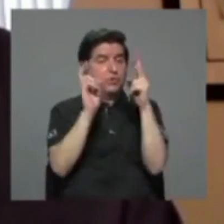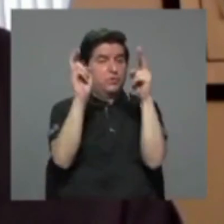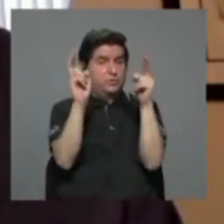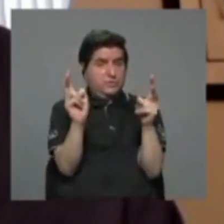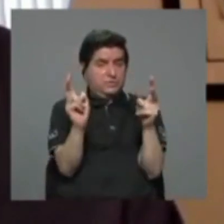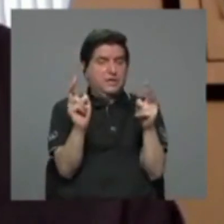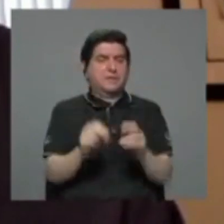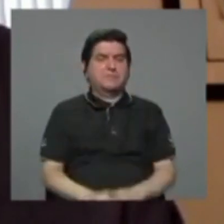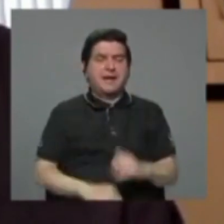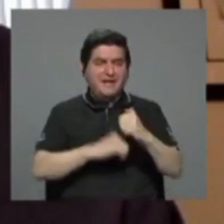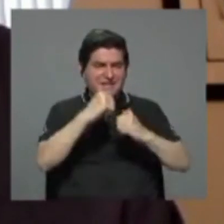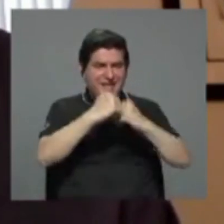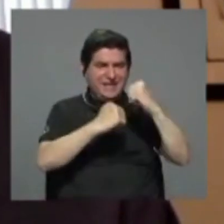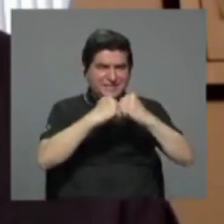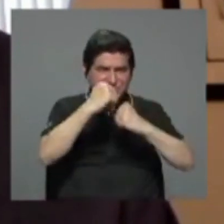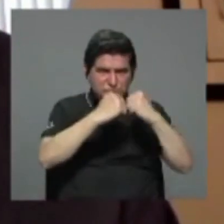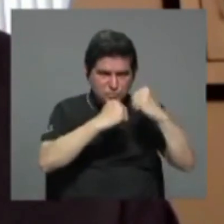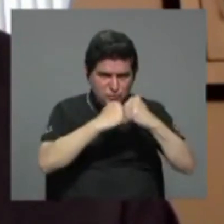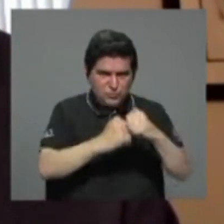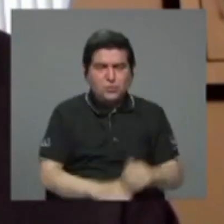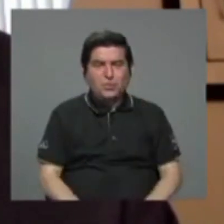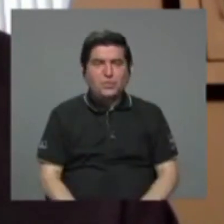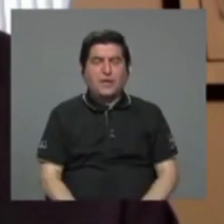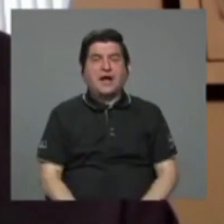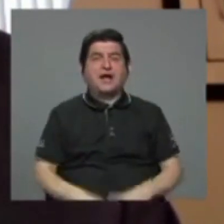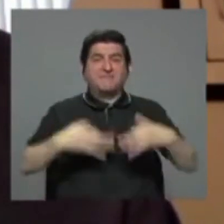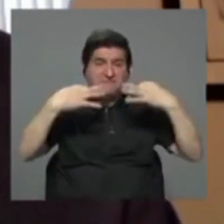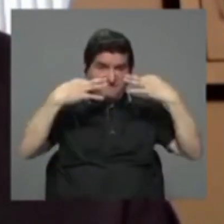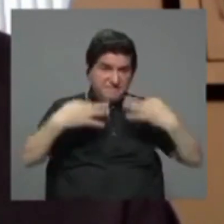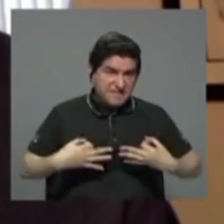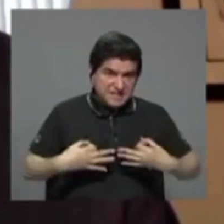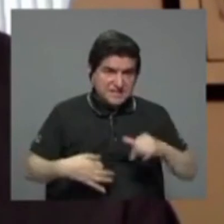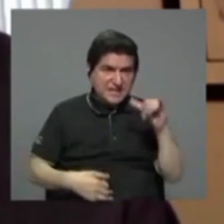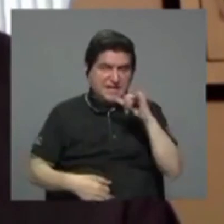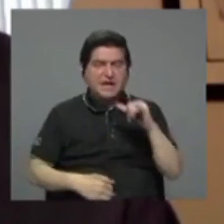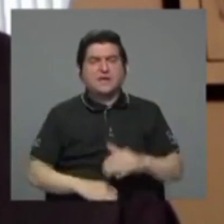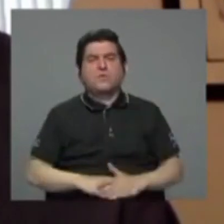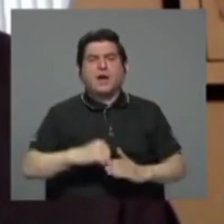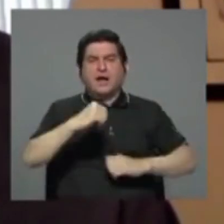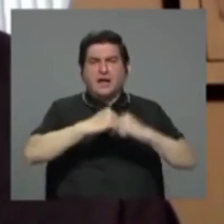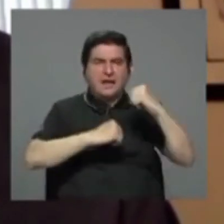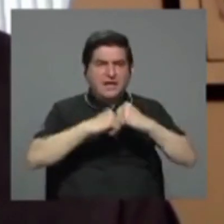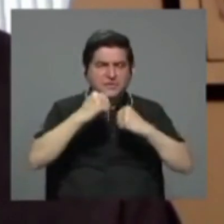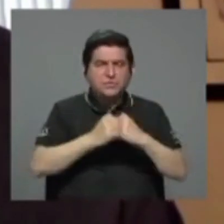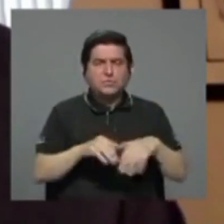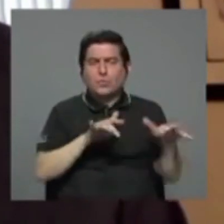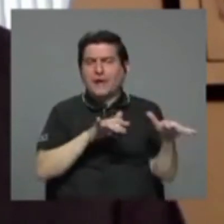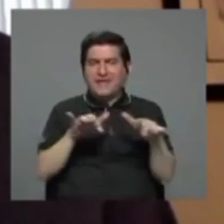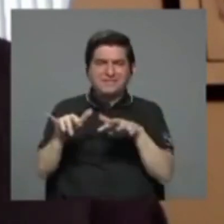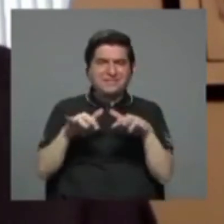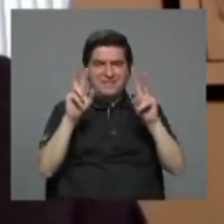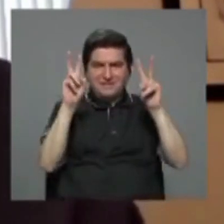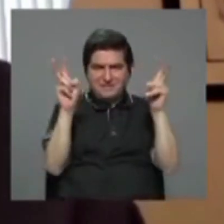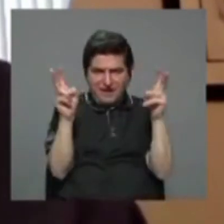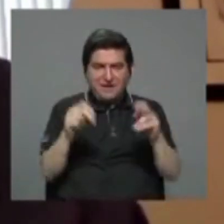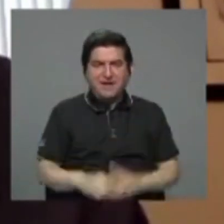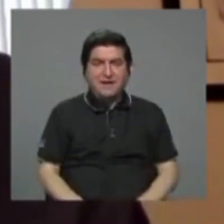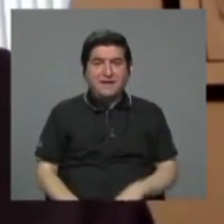de la infraestructura, tanto la infraestructura física como la infraestructura digital.